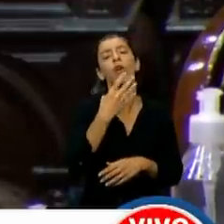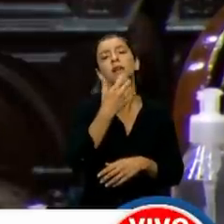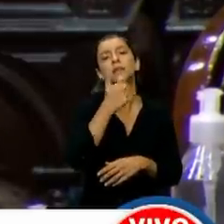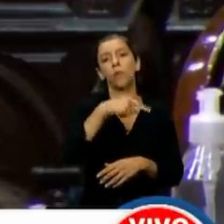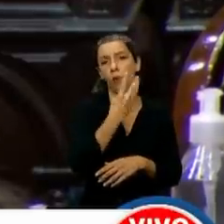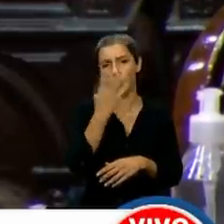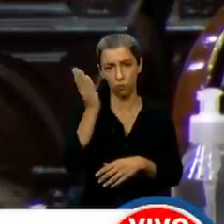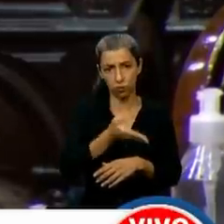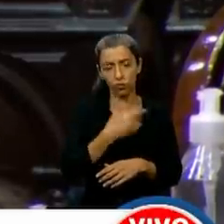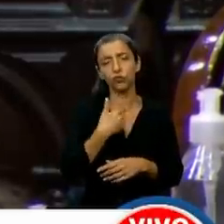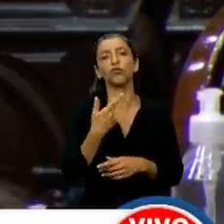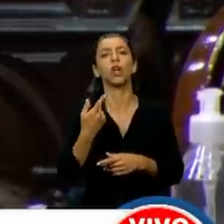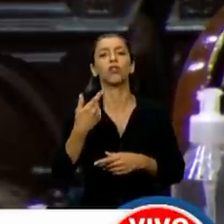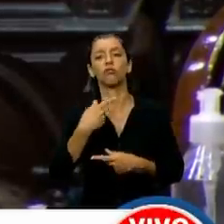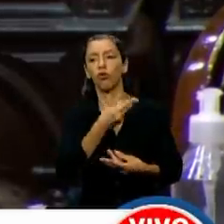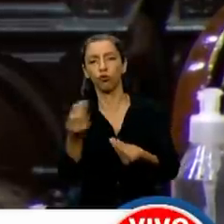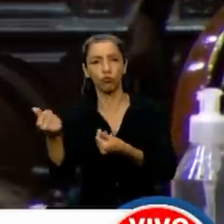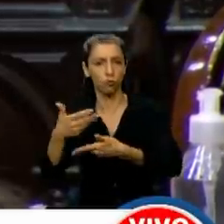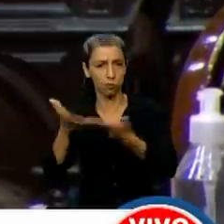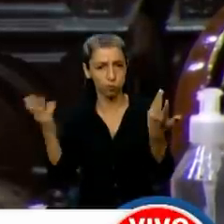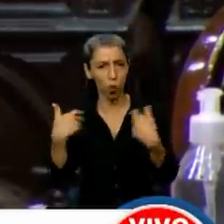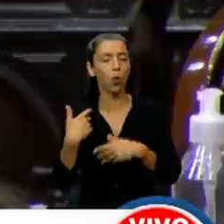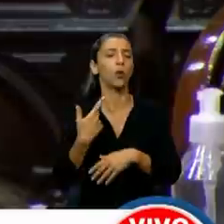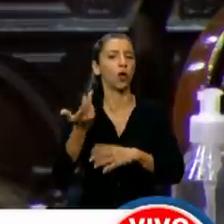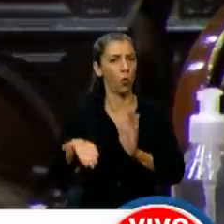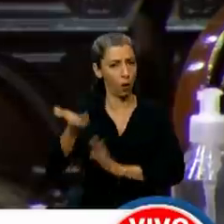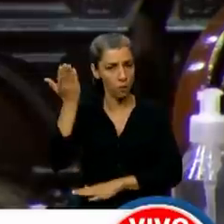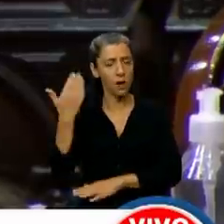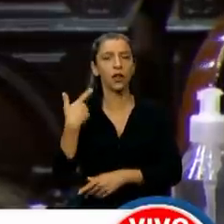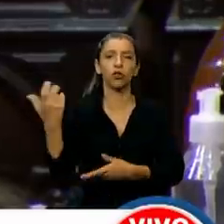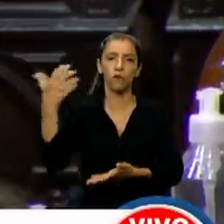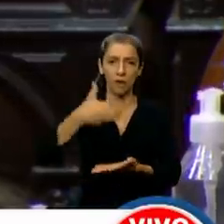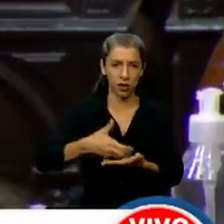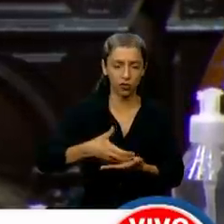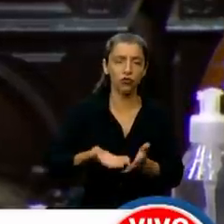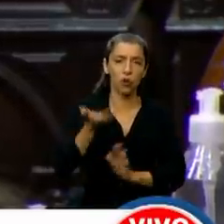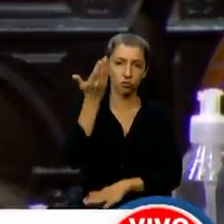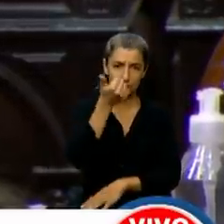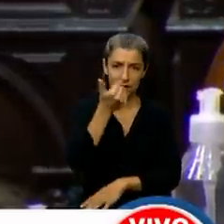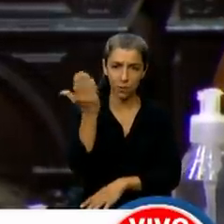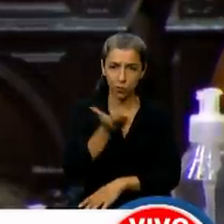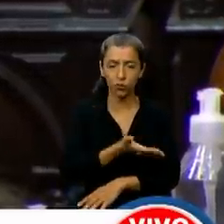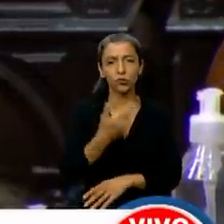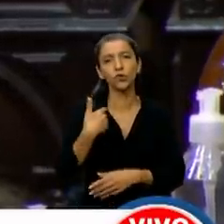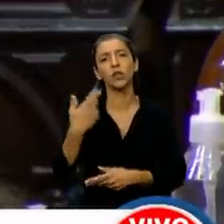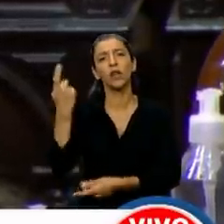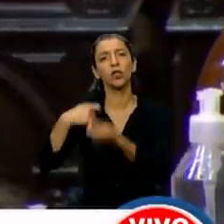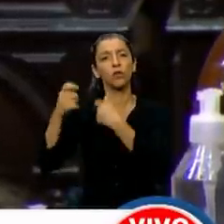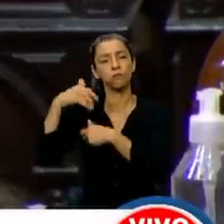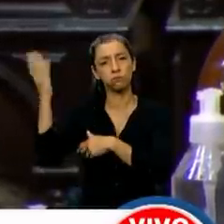creciendo a un 3 por ciento la inversión creciendo un 6% las exportaciones son